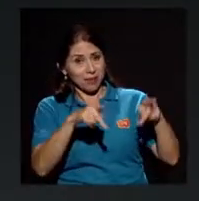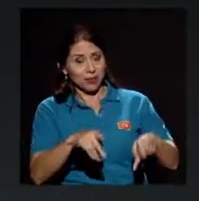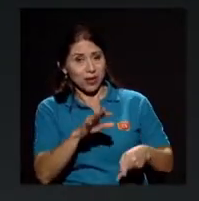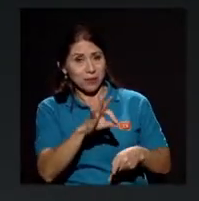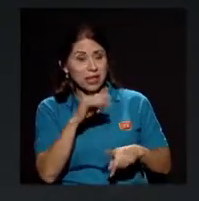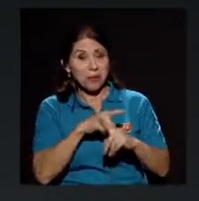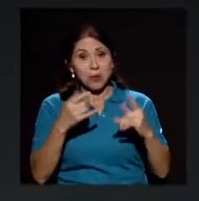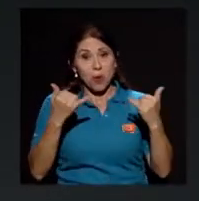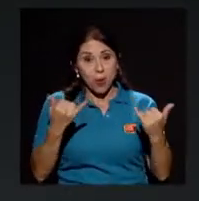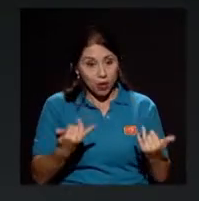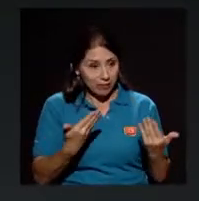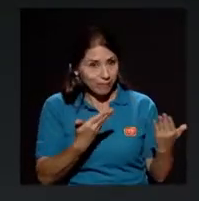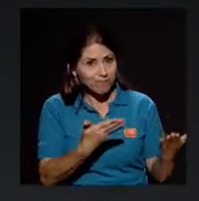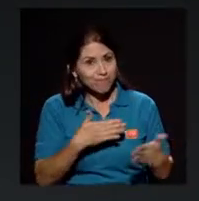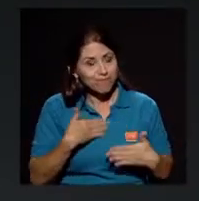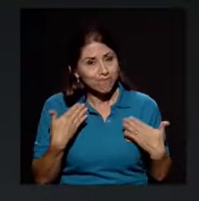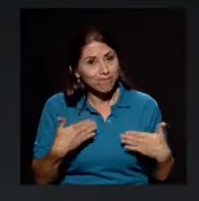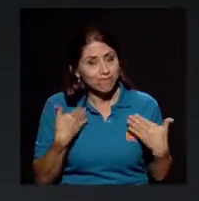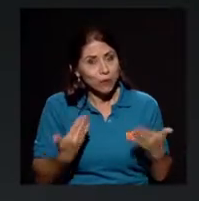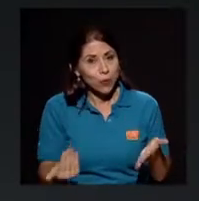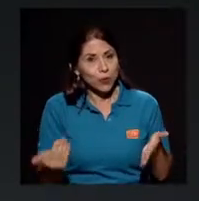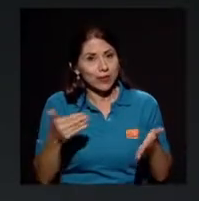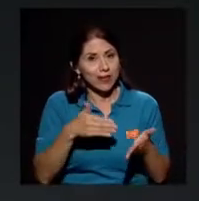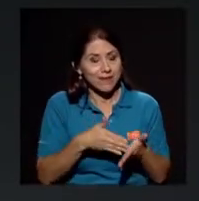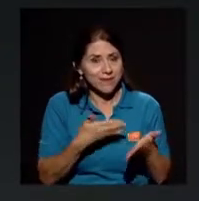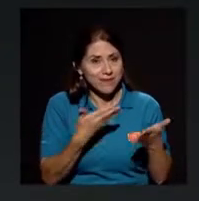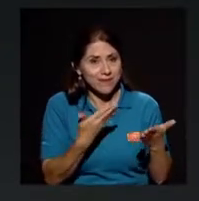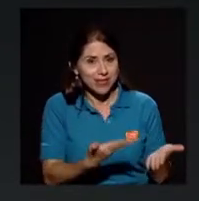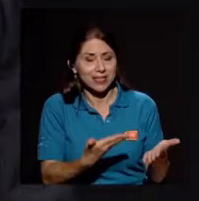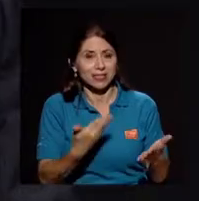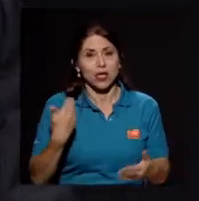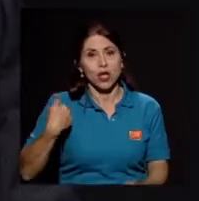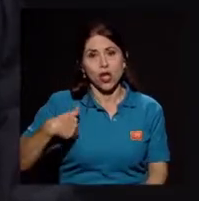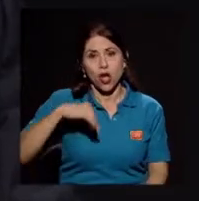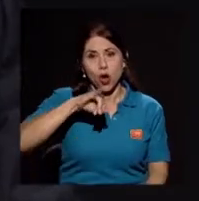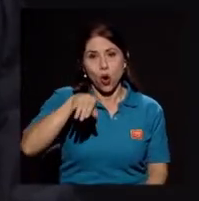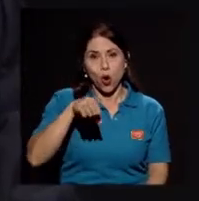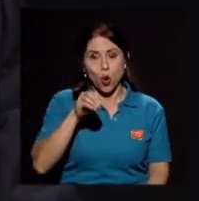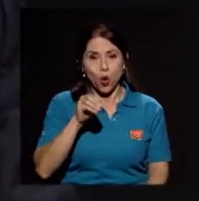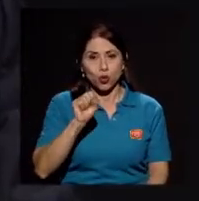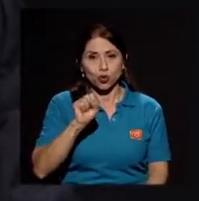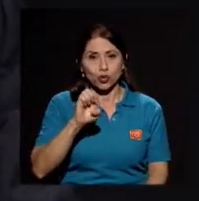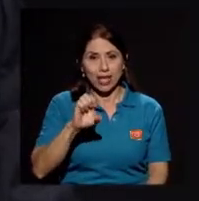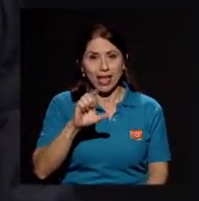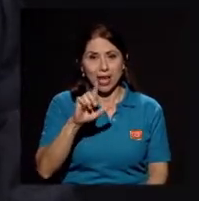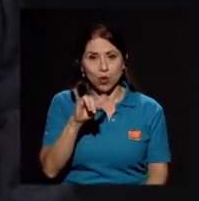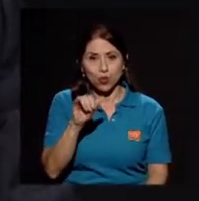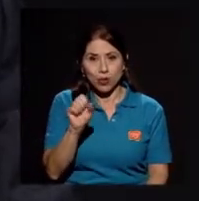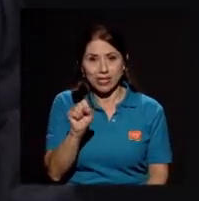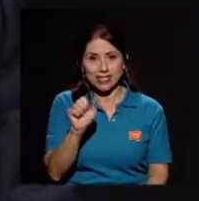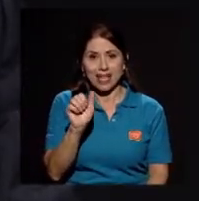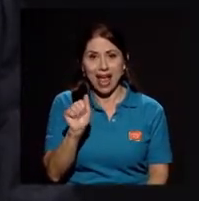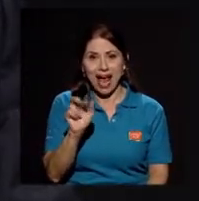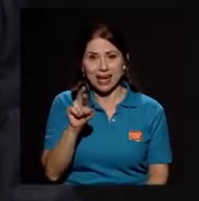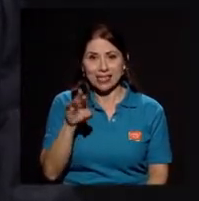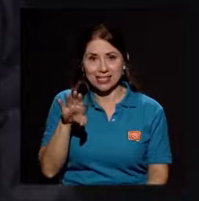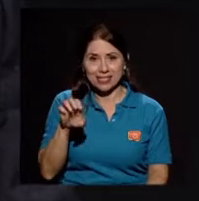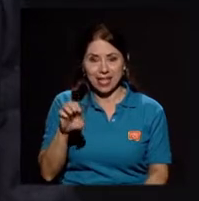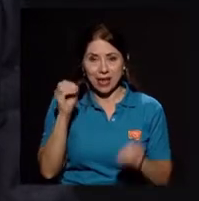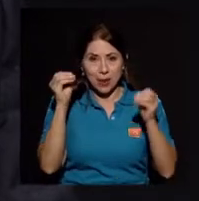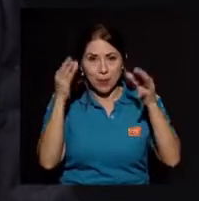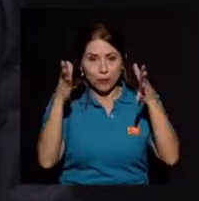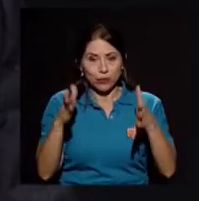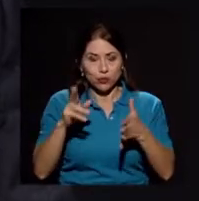tengo el placer de nuevo de que don josé luís arse profesor universitario cada vez